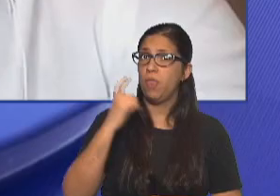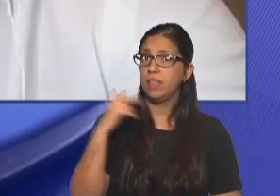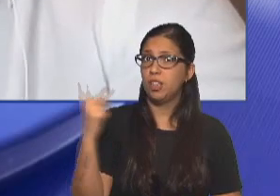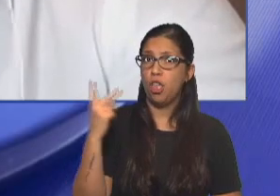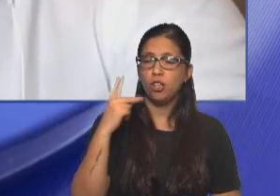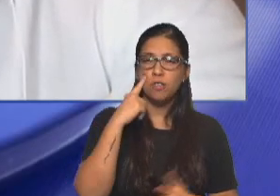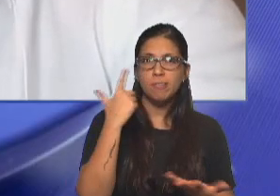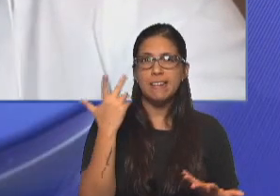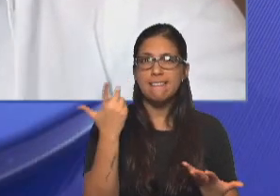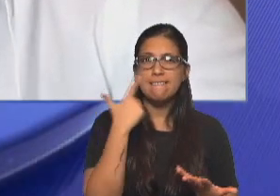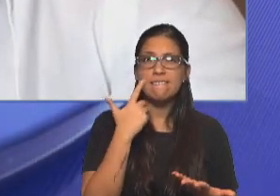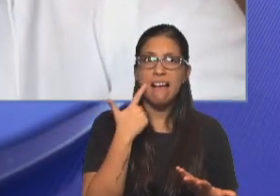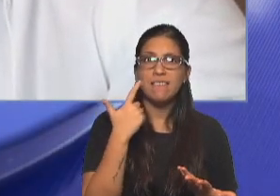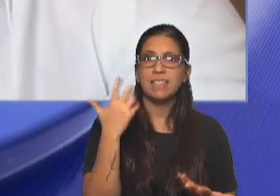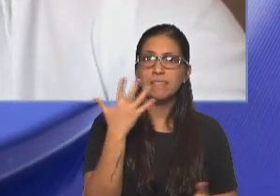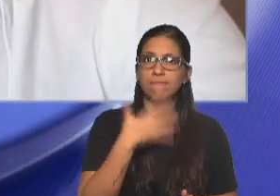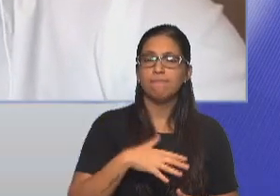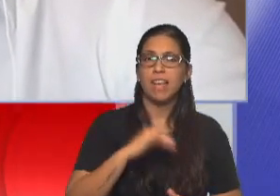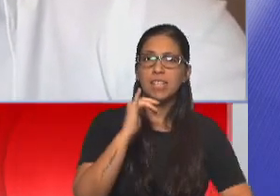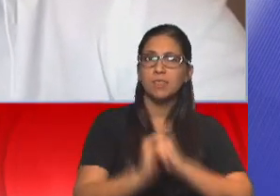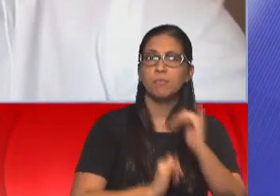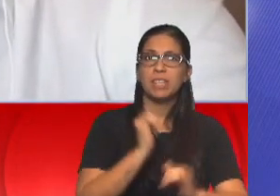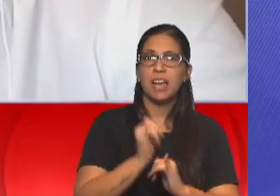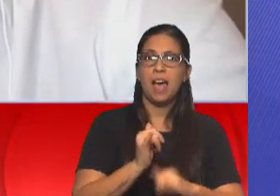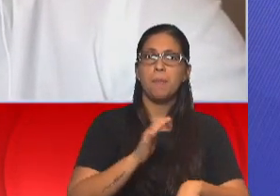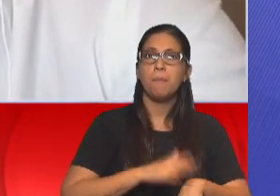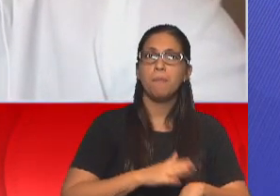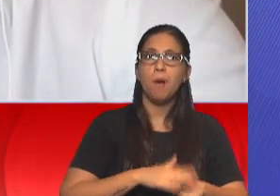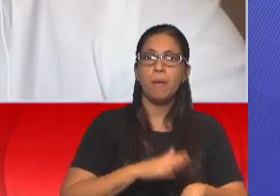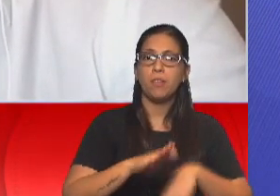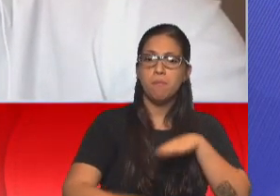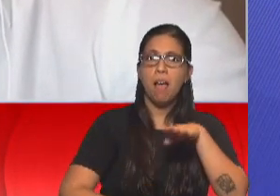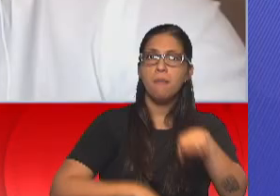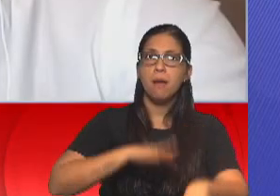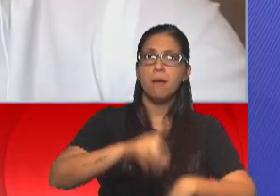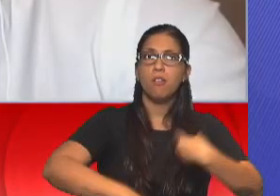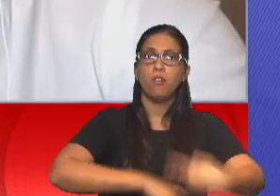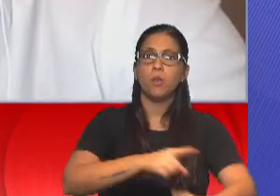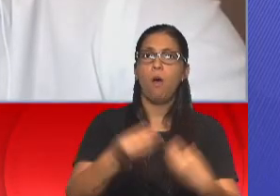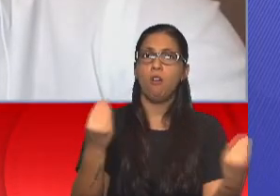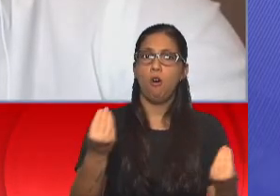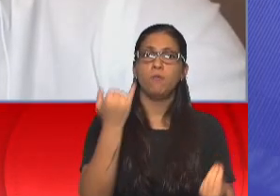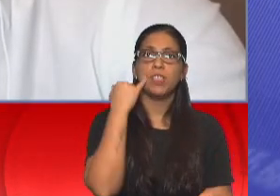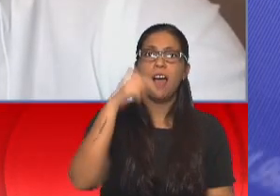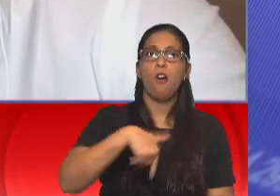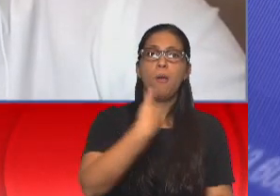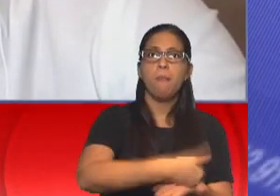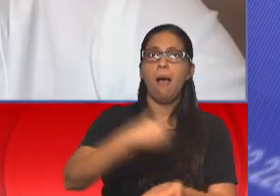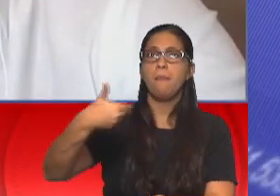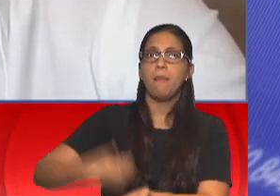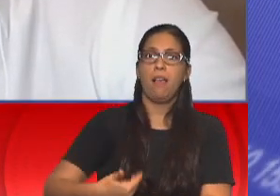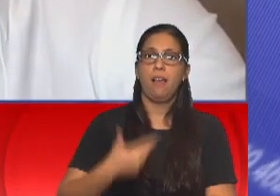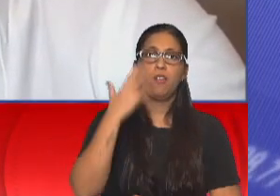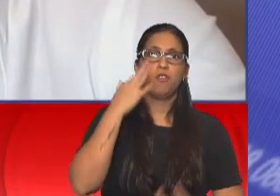intentando justamente explicar a la audiencia cuáles son los próximos pasos de la Corte luego de estas dos presentaciones de hoy. ¿Es su primera